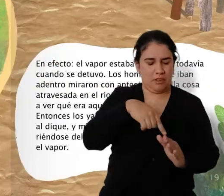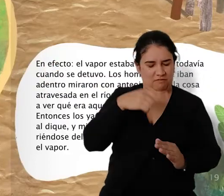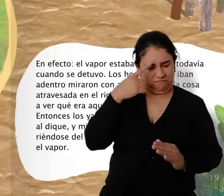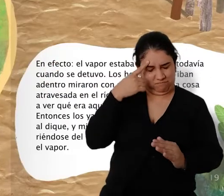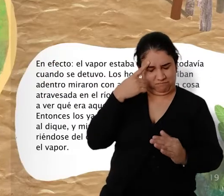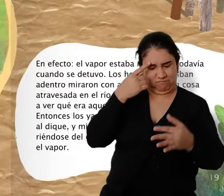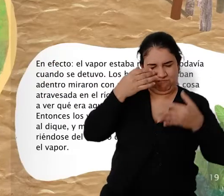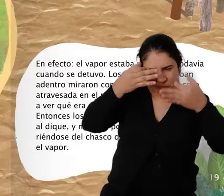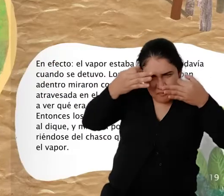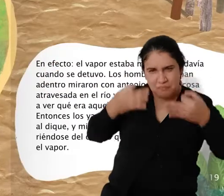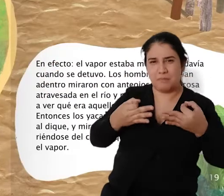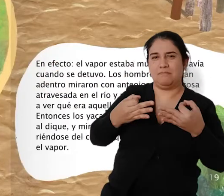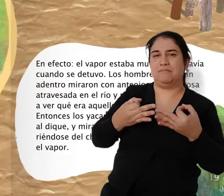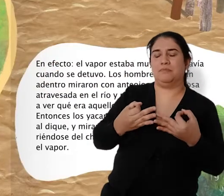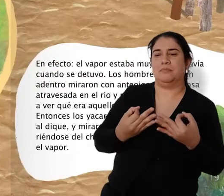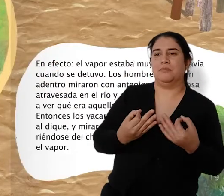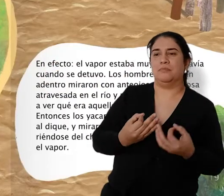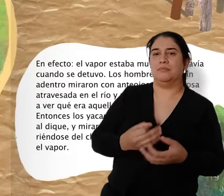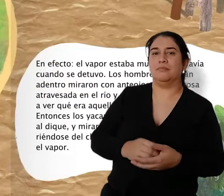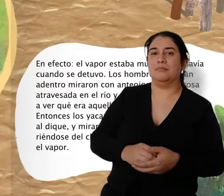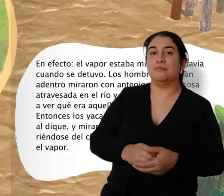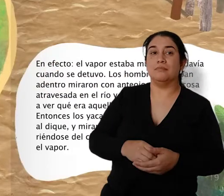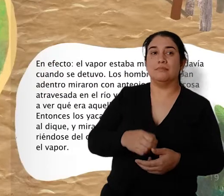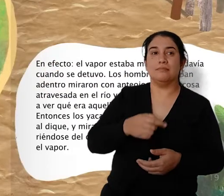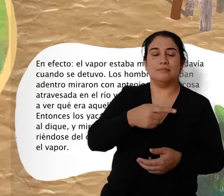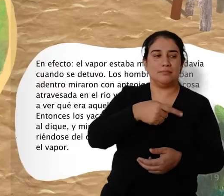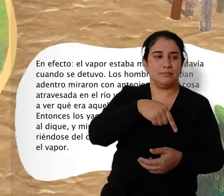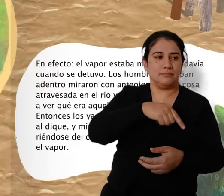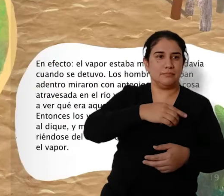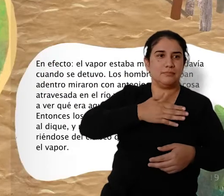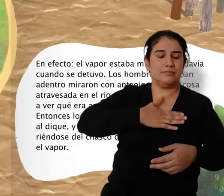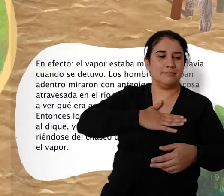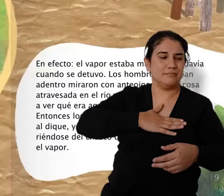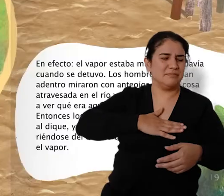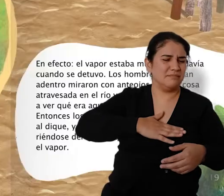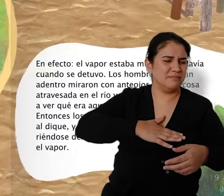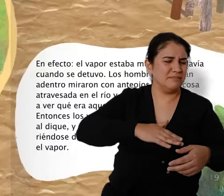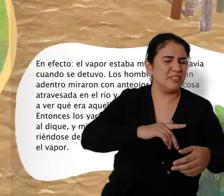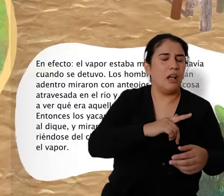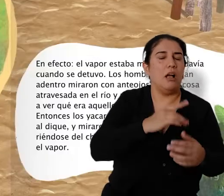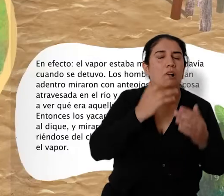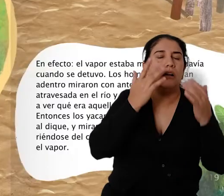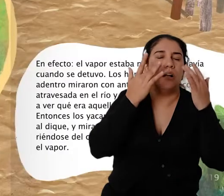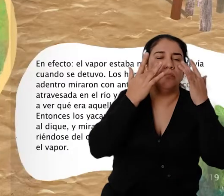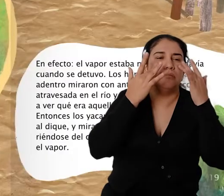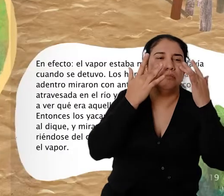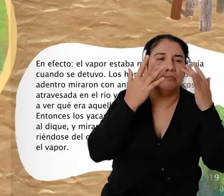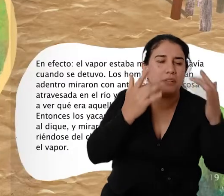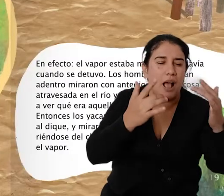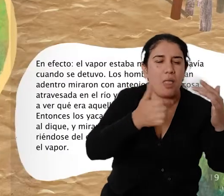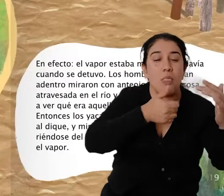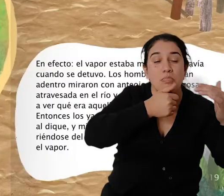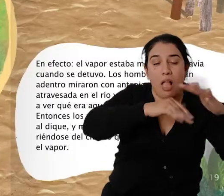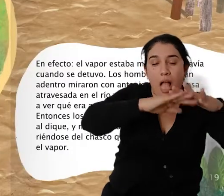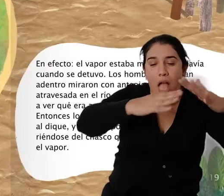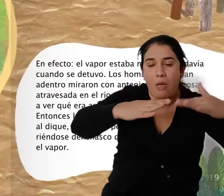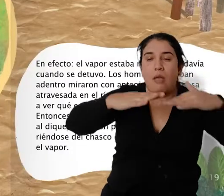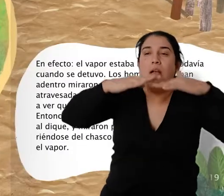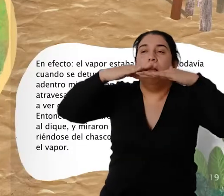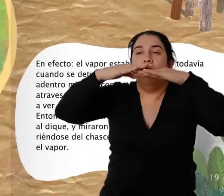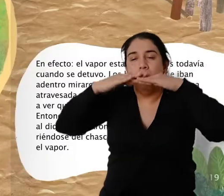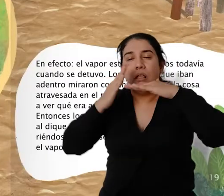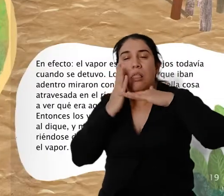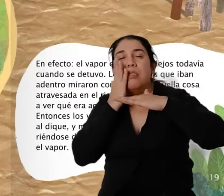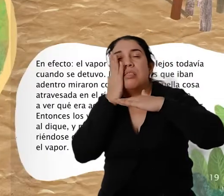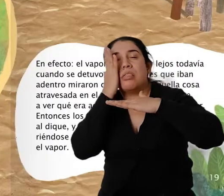peces. Y como estaban muy cansados, se acostaron a dormir en la playa.